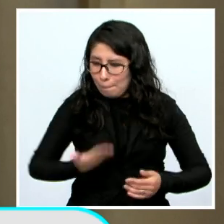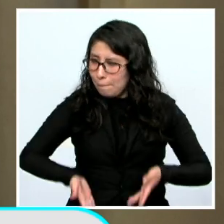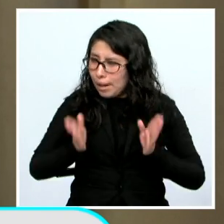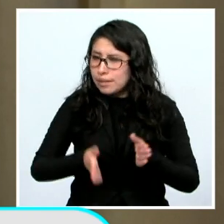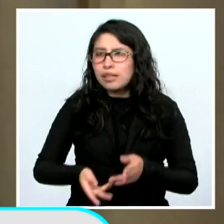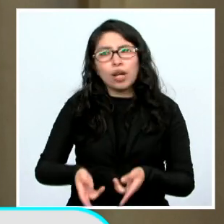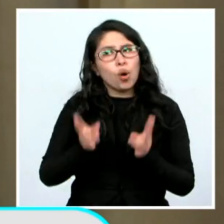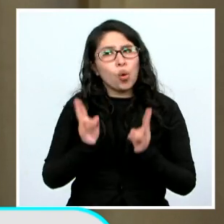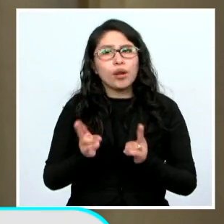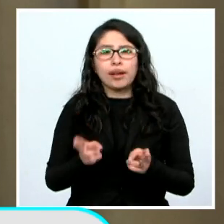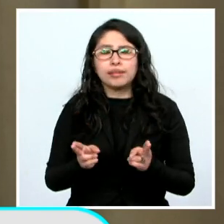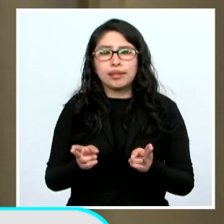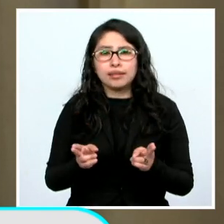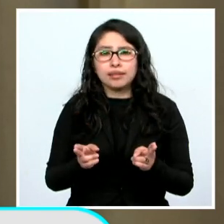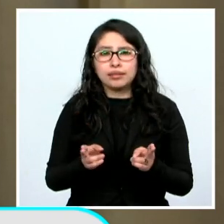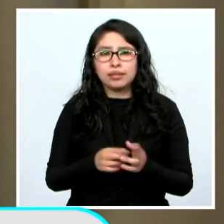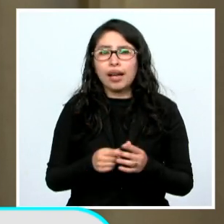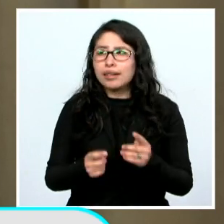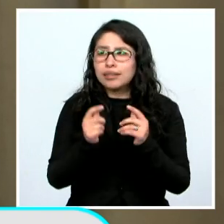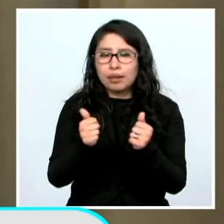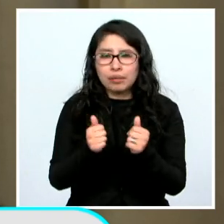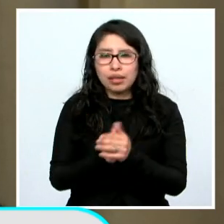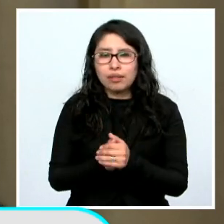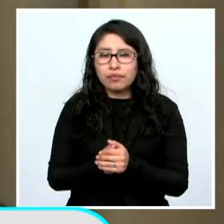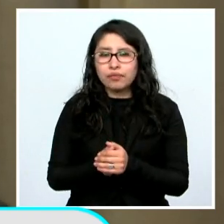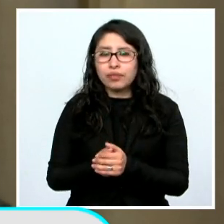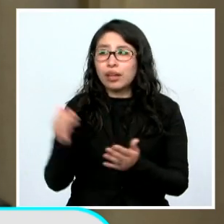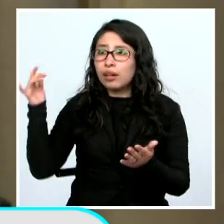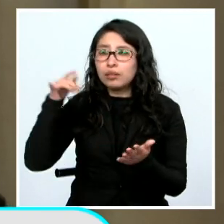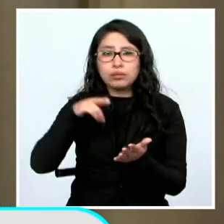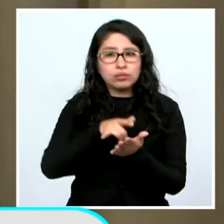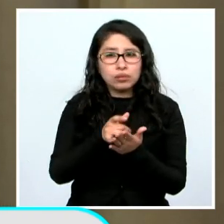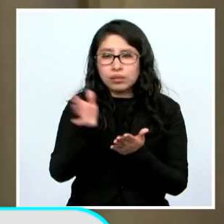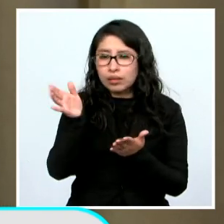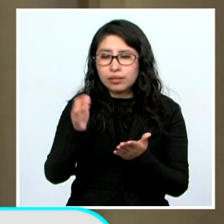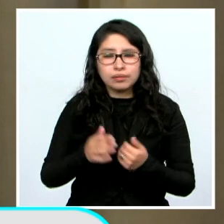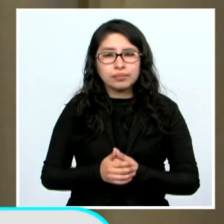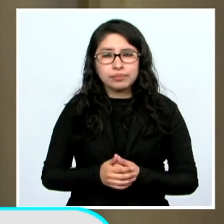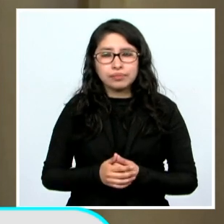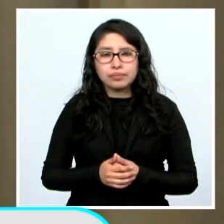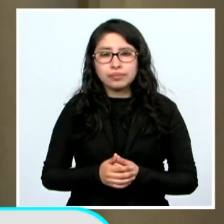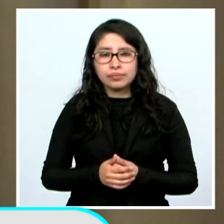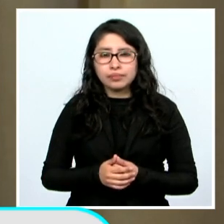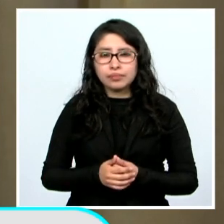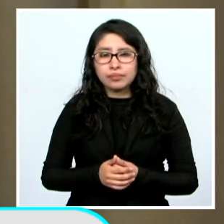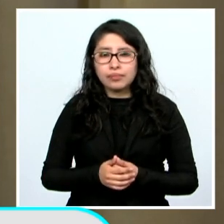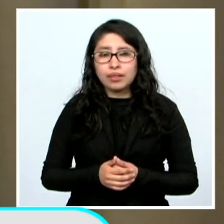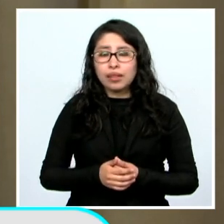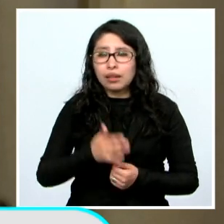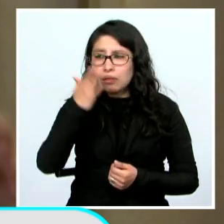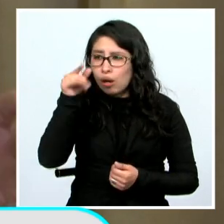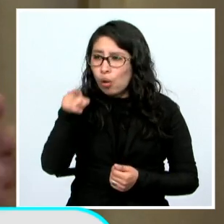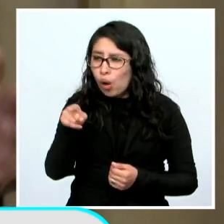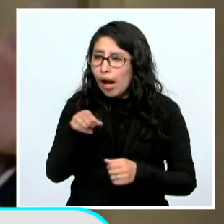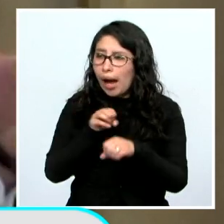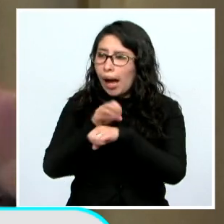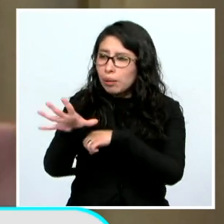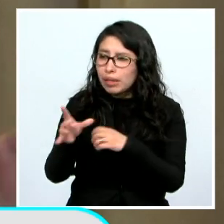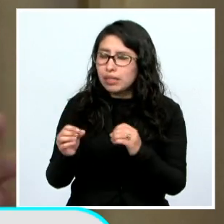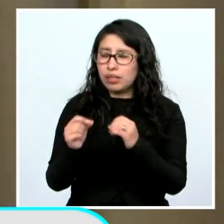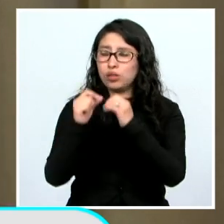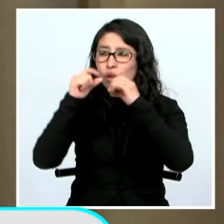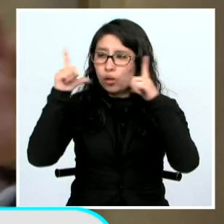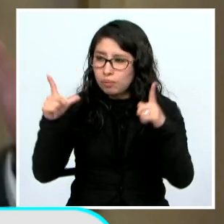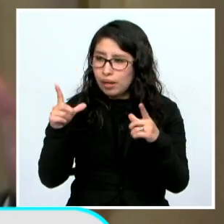Paz al aeropuerto de Cochabamba, y en medio vuelo le dijeron, tiene que llegar hasta Miami, más o menos, porque la variable pandemia